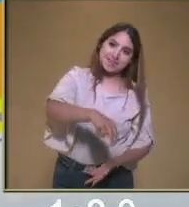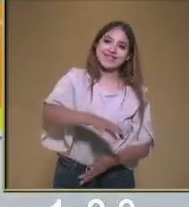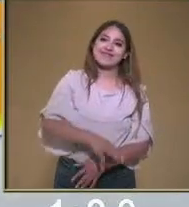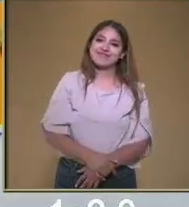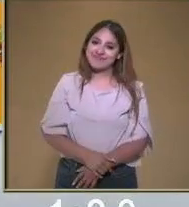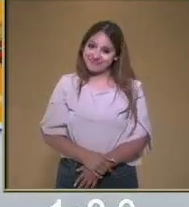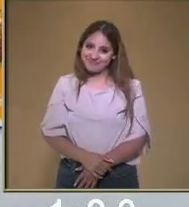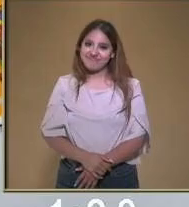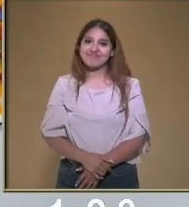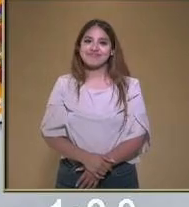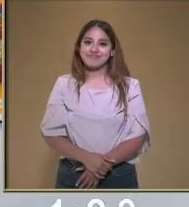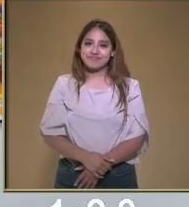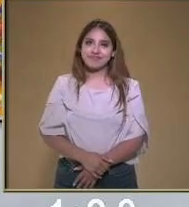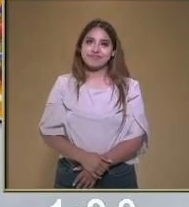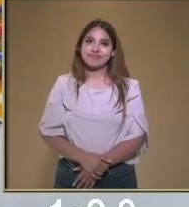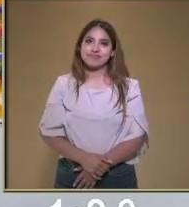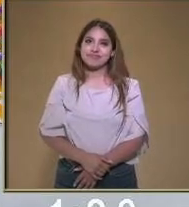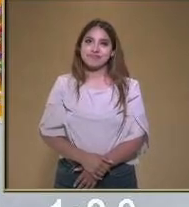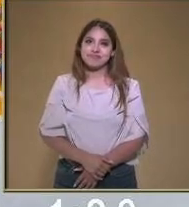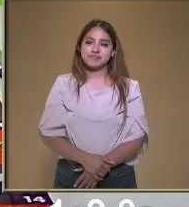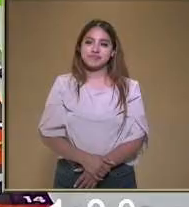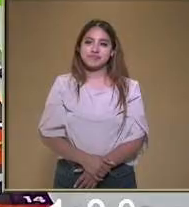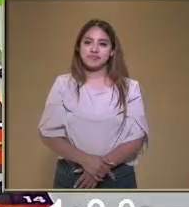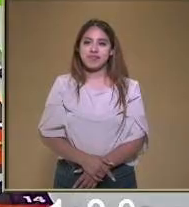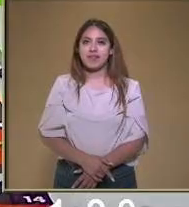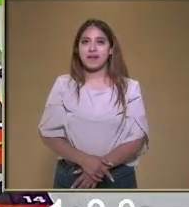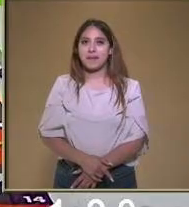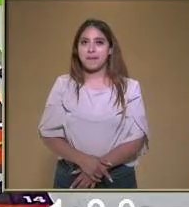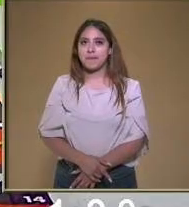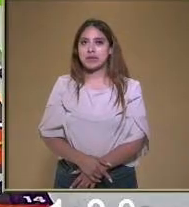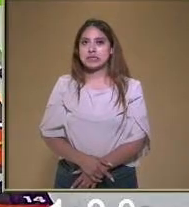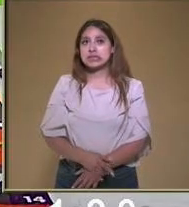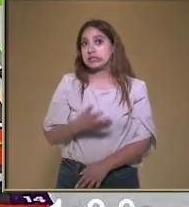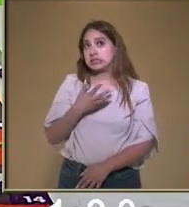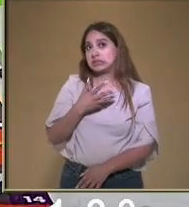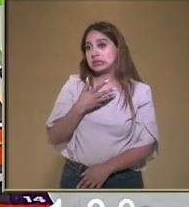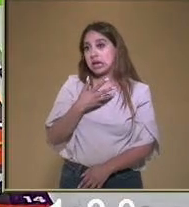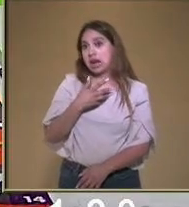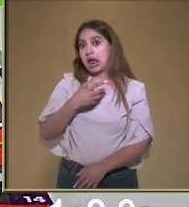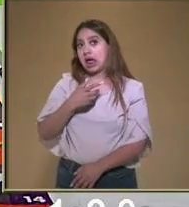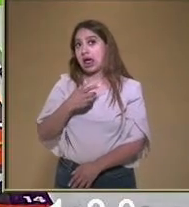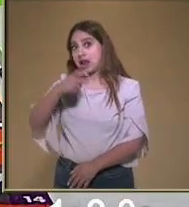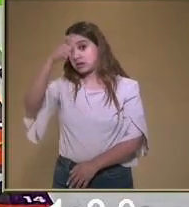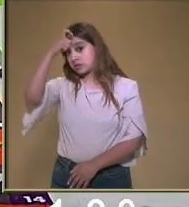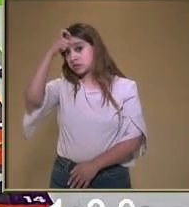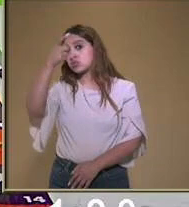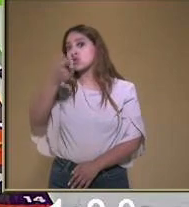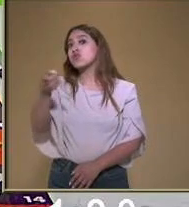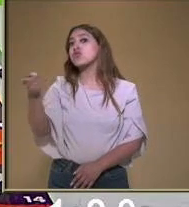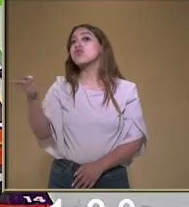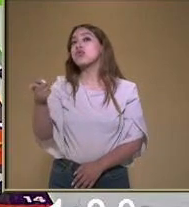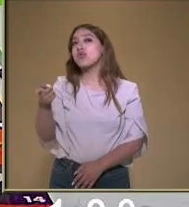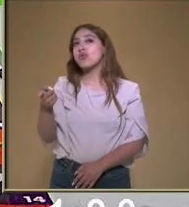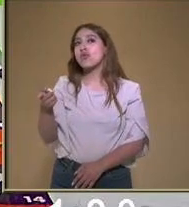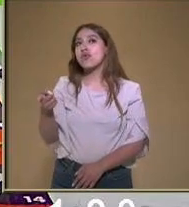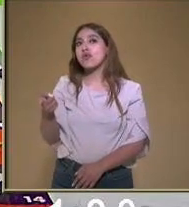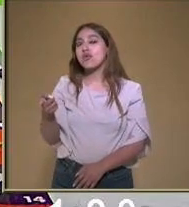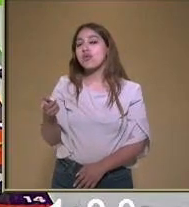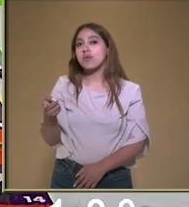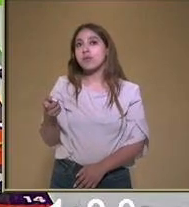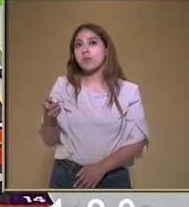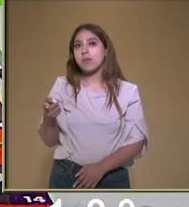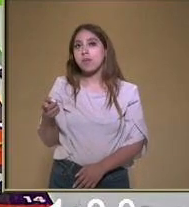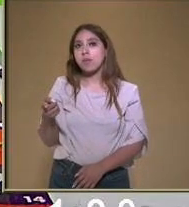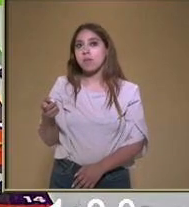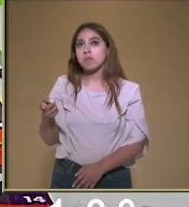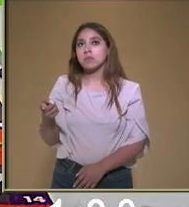Vamos a bajar. Ahí nos va a indicar. ¿Y si cae en el signo de interrogación? Bueno, pues nos va